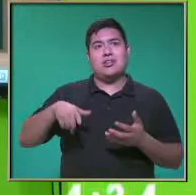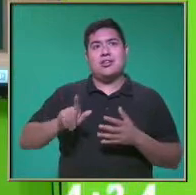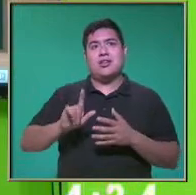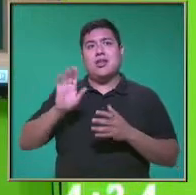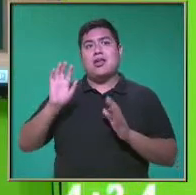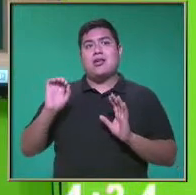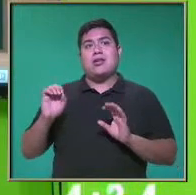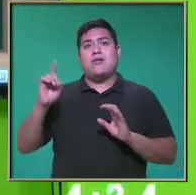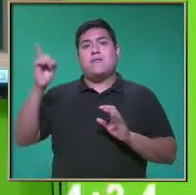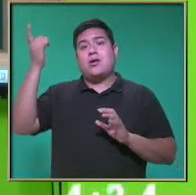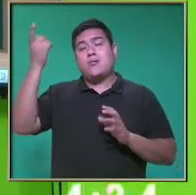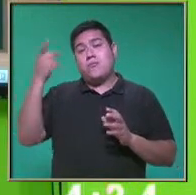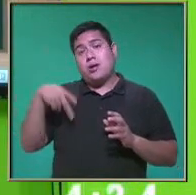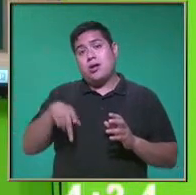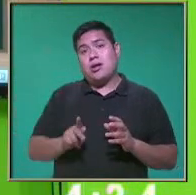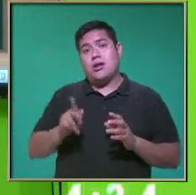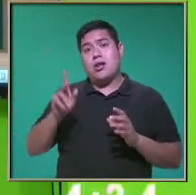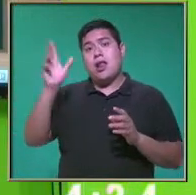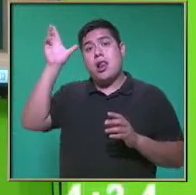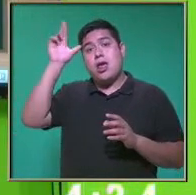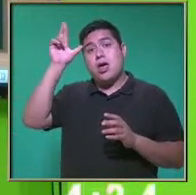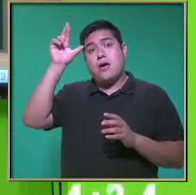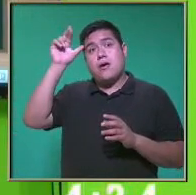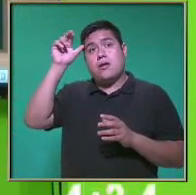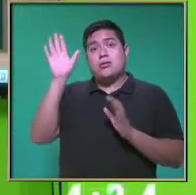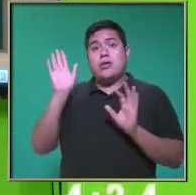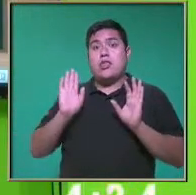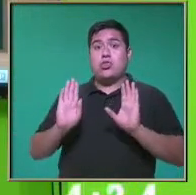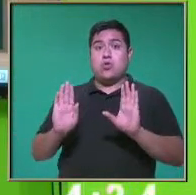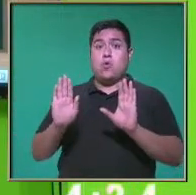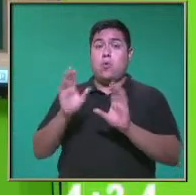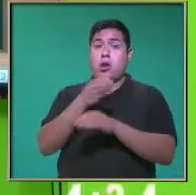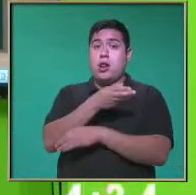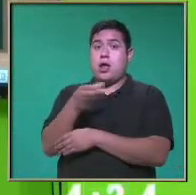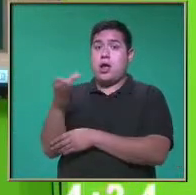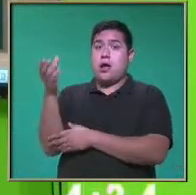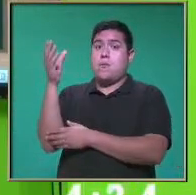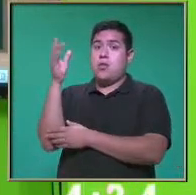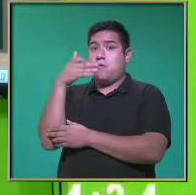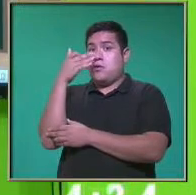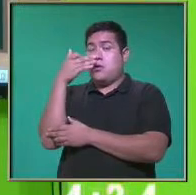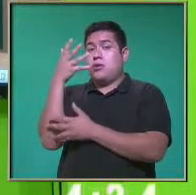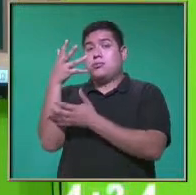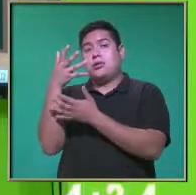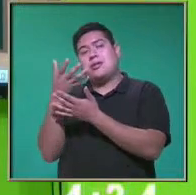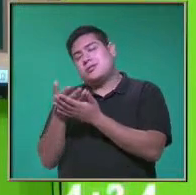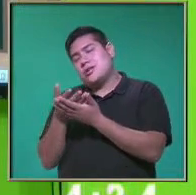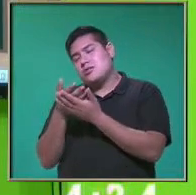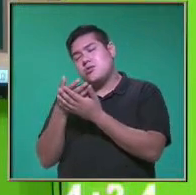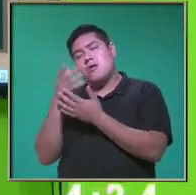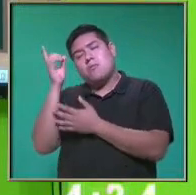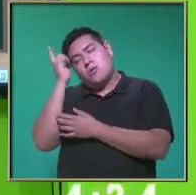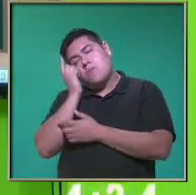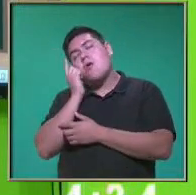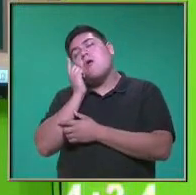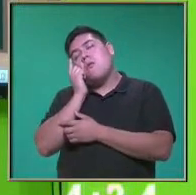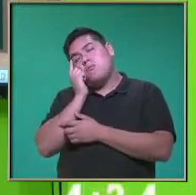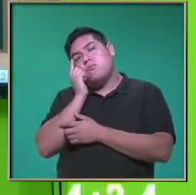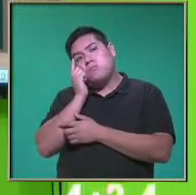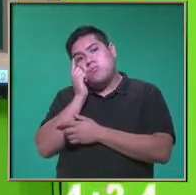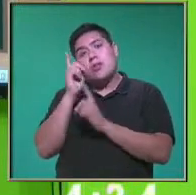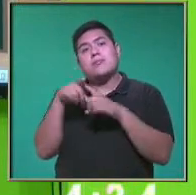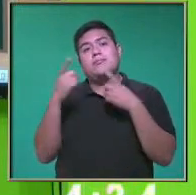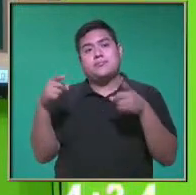and even fell asleep. Así que la liebre se detuvo en el campo, jugó e incluso se durmió. Esto es lo que pasa en la trama,